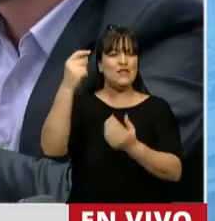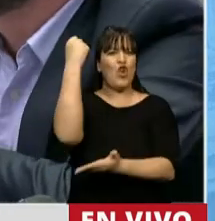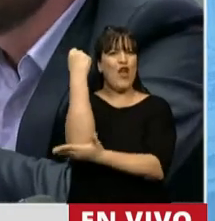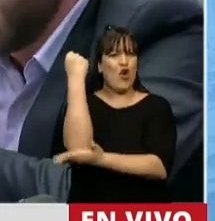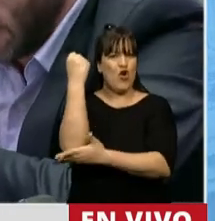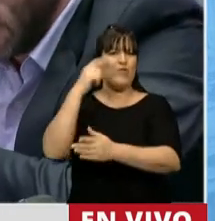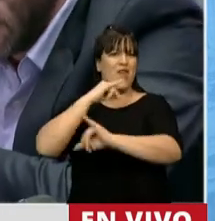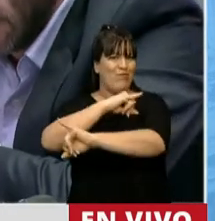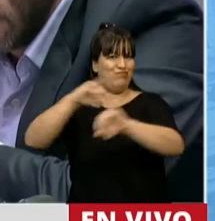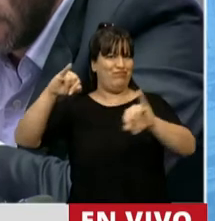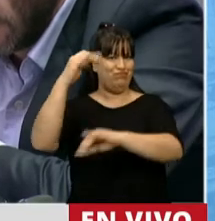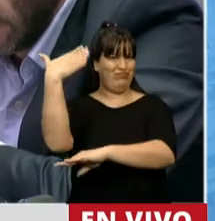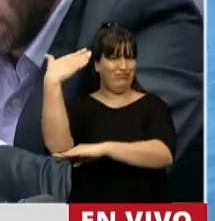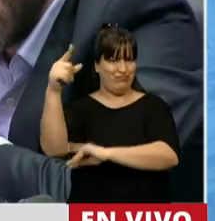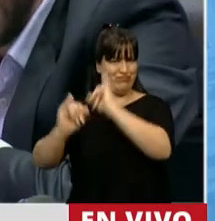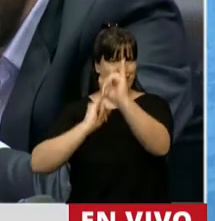Economía,